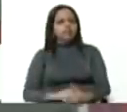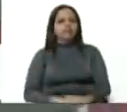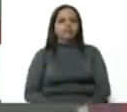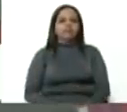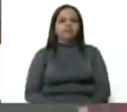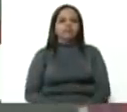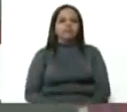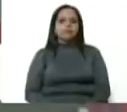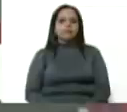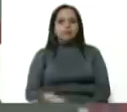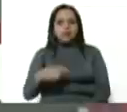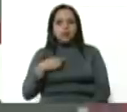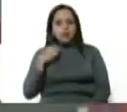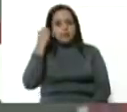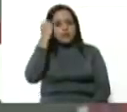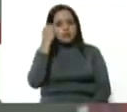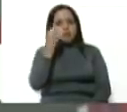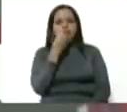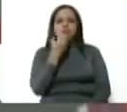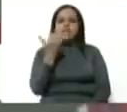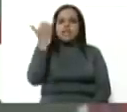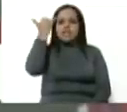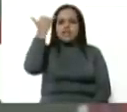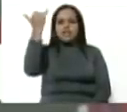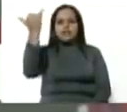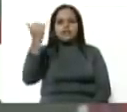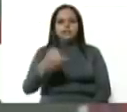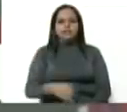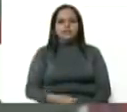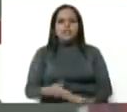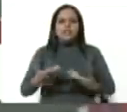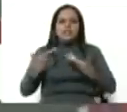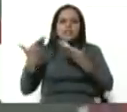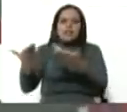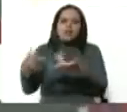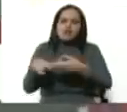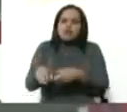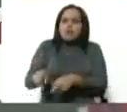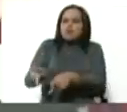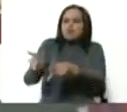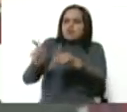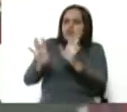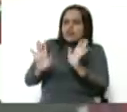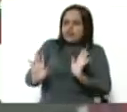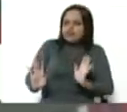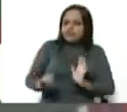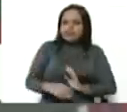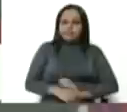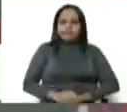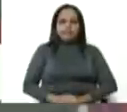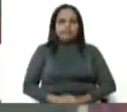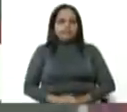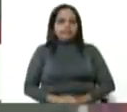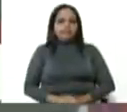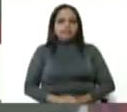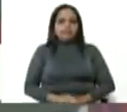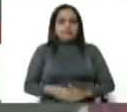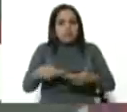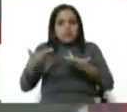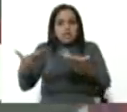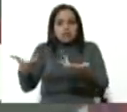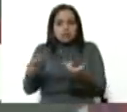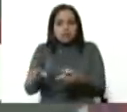Me parece buena la idea de darle una oportunidad, como decía John Lennon, darle